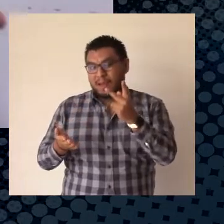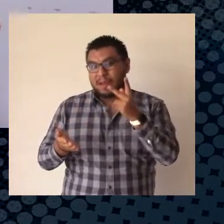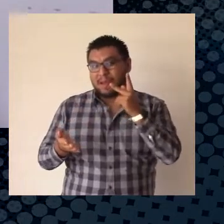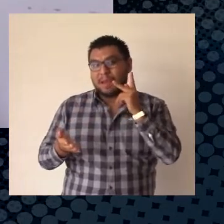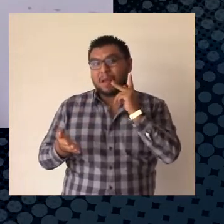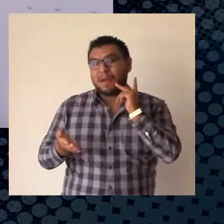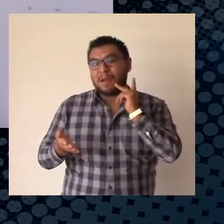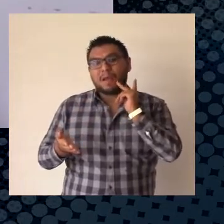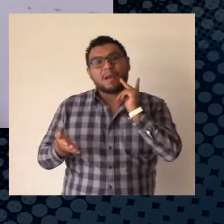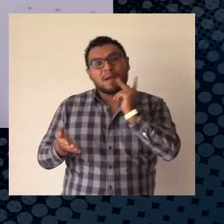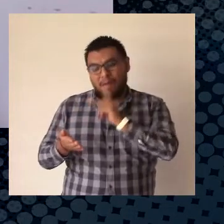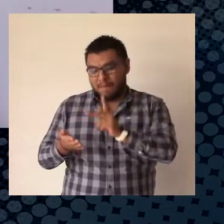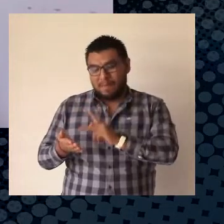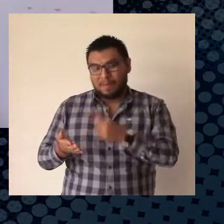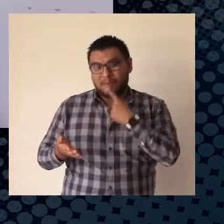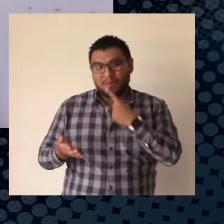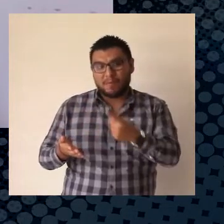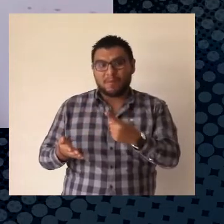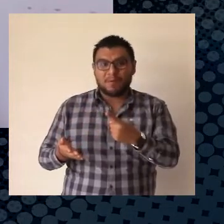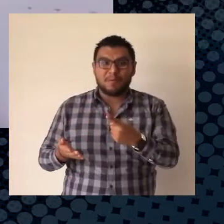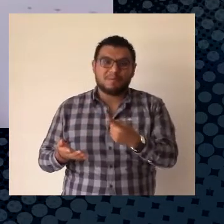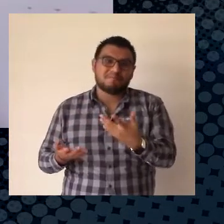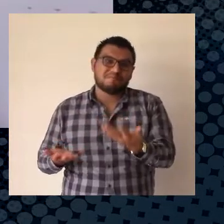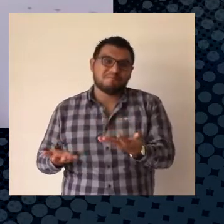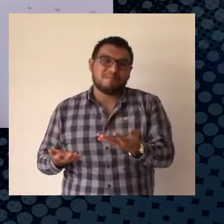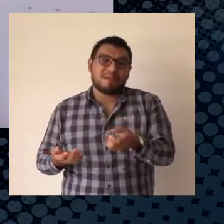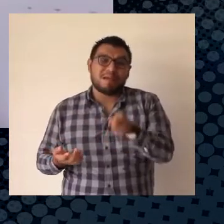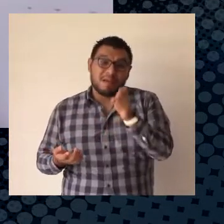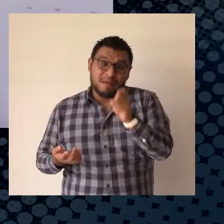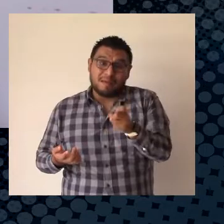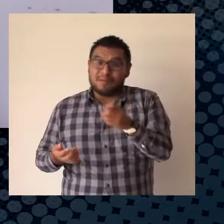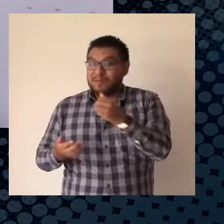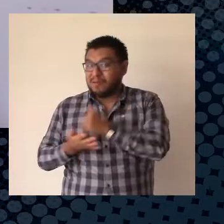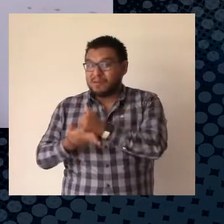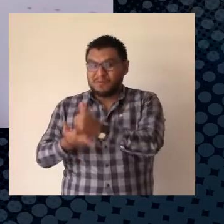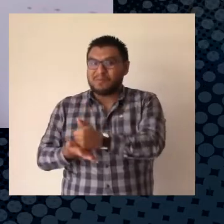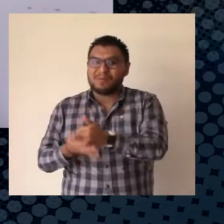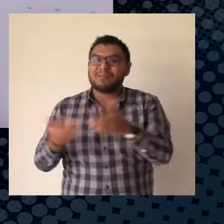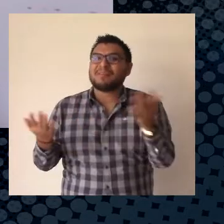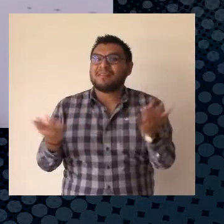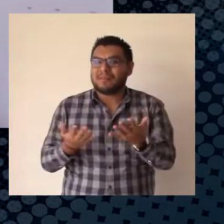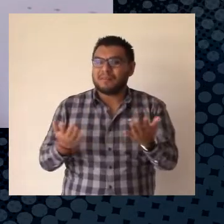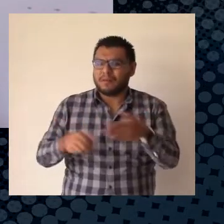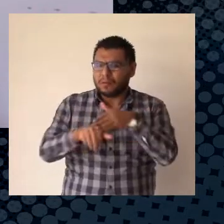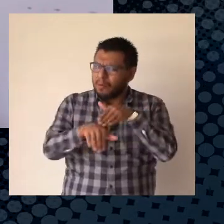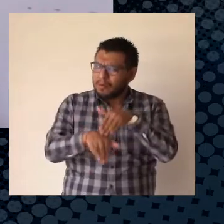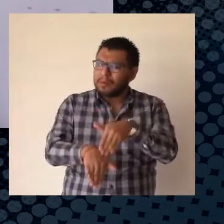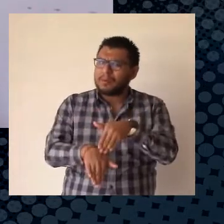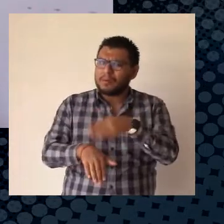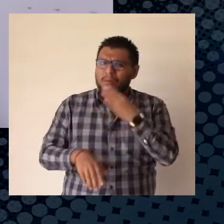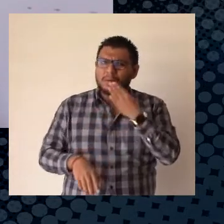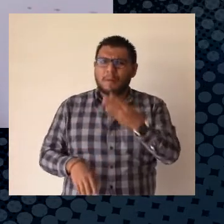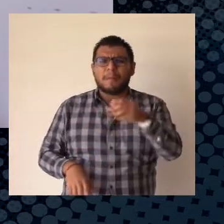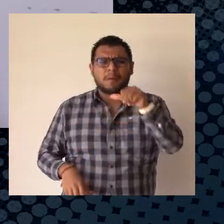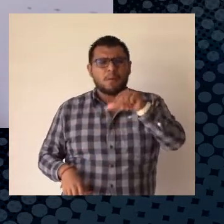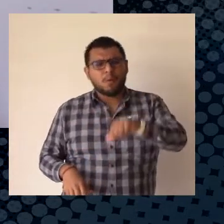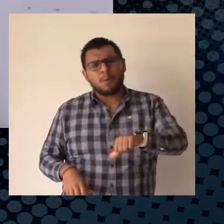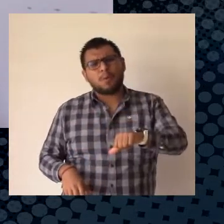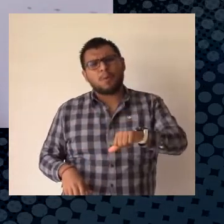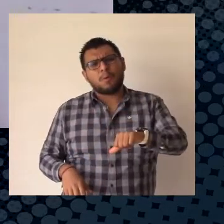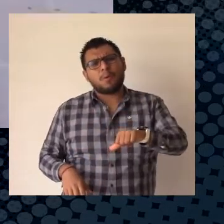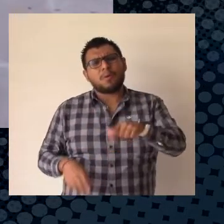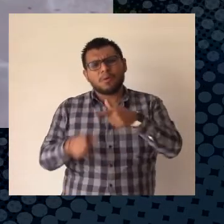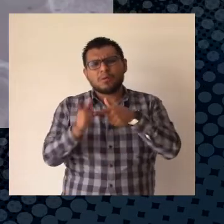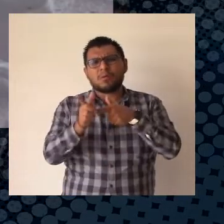para ganarlos como ellos y así. Si esto ayuda, hagámoslo. Bien, el día de hoy vamos